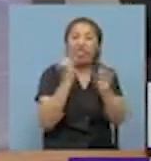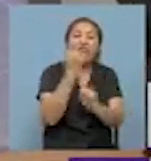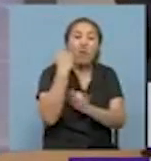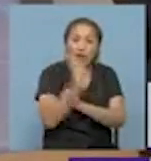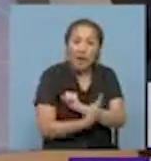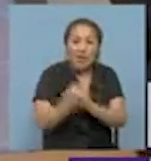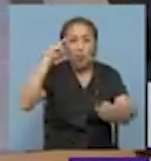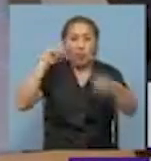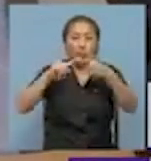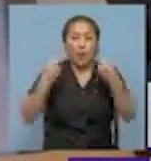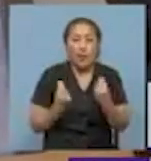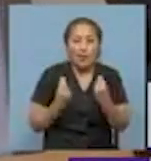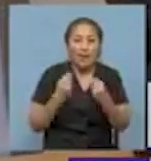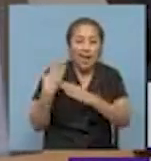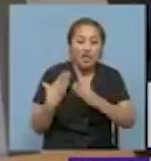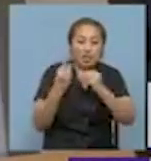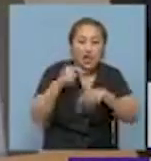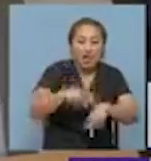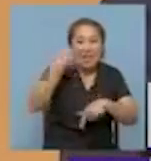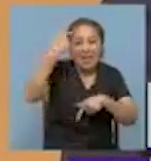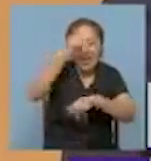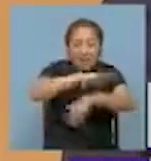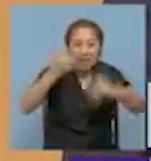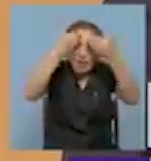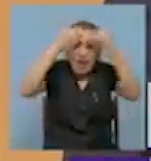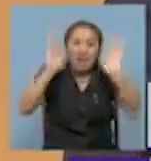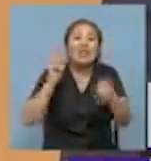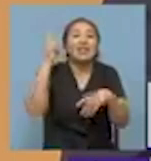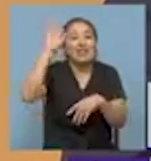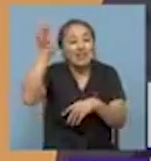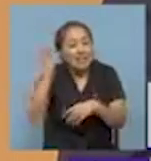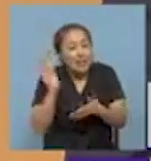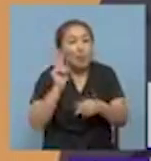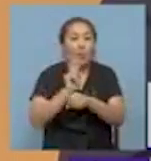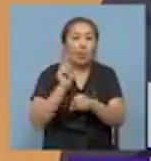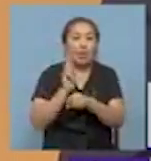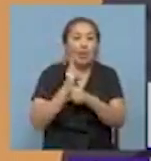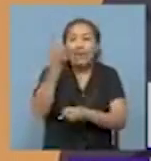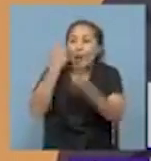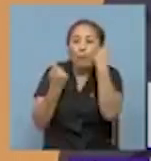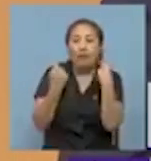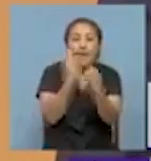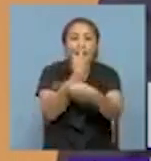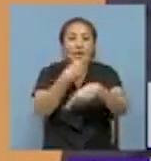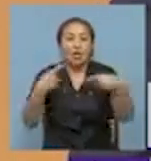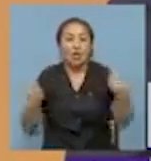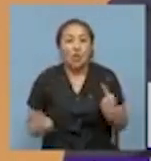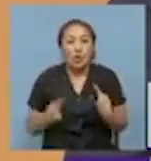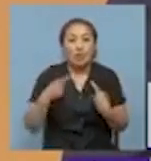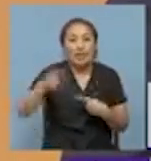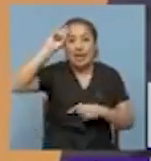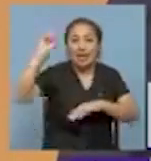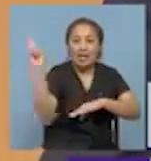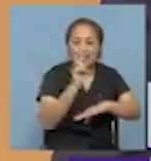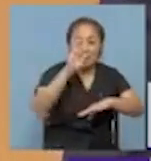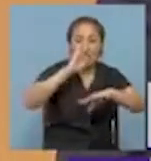objetivos son construir la personalidad del niño construir la personalidad sexual según sus diferentes sexos a respetar el